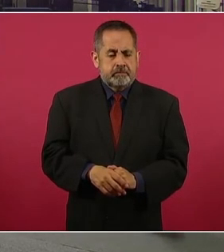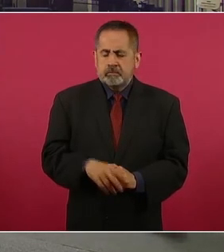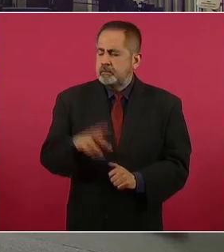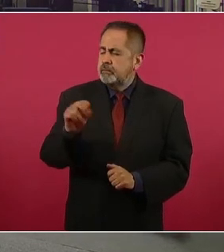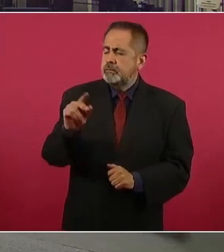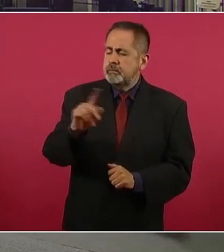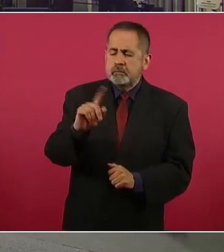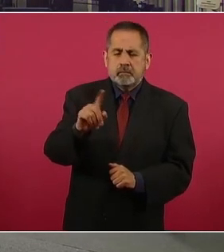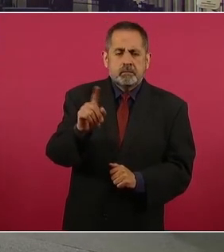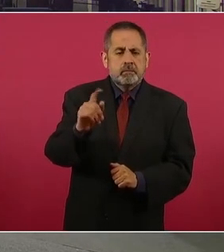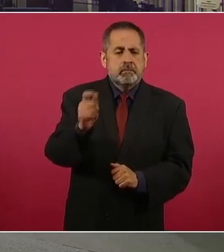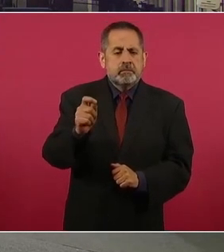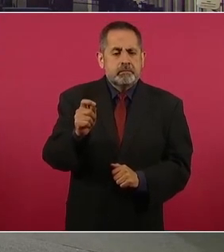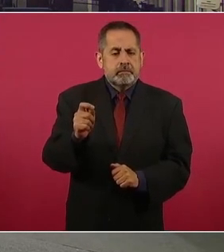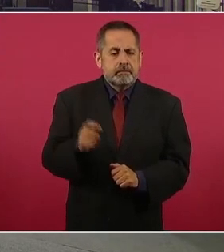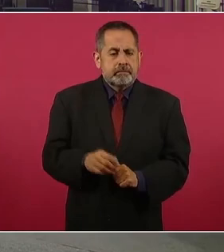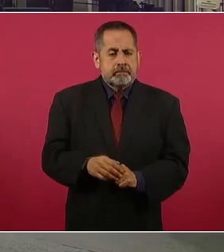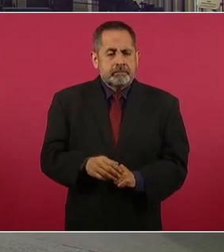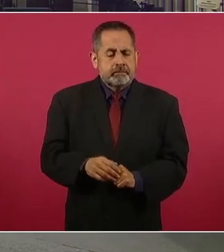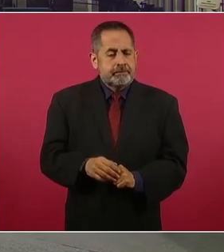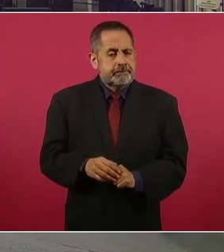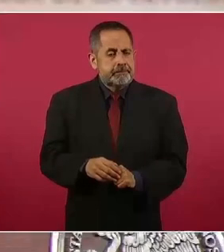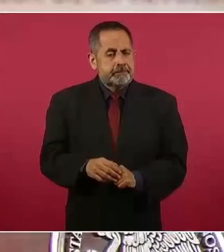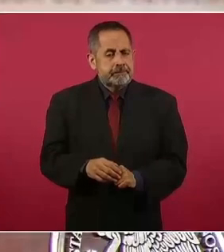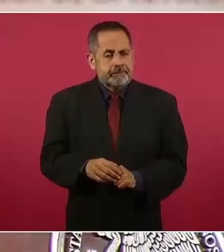No, es